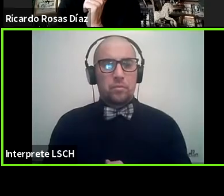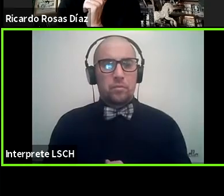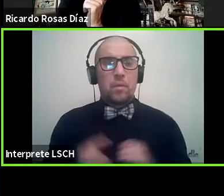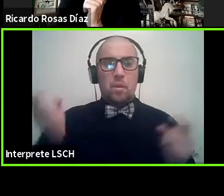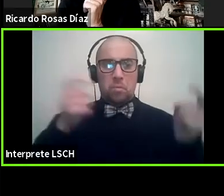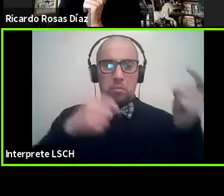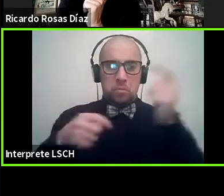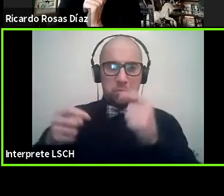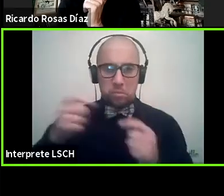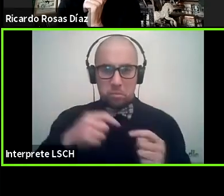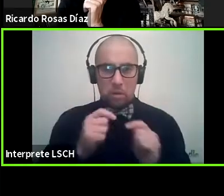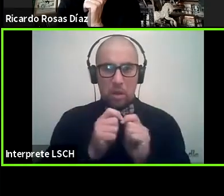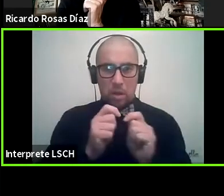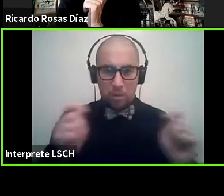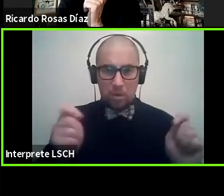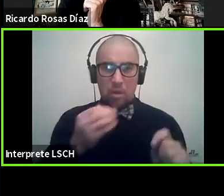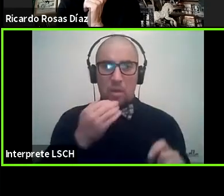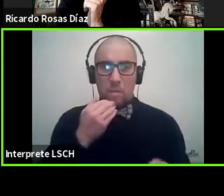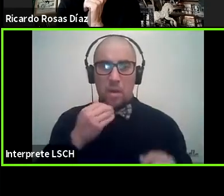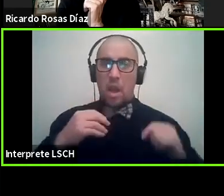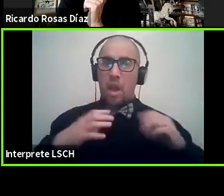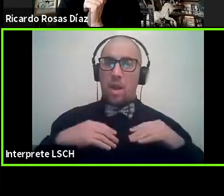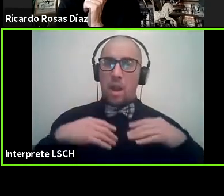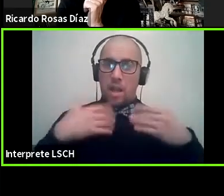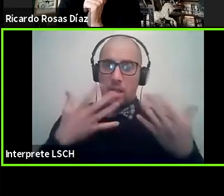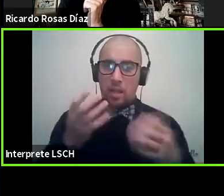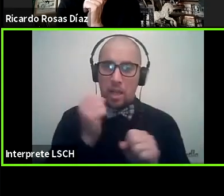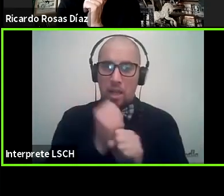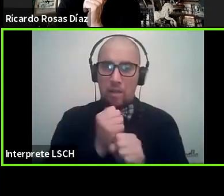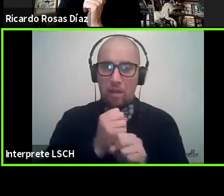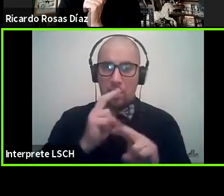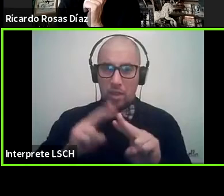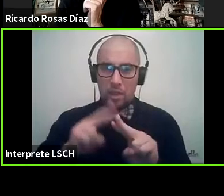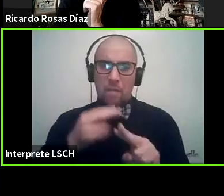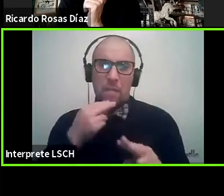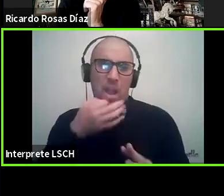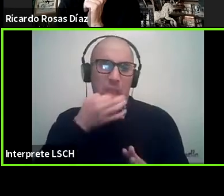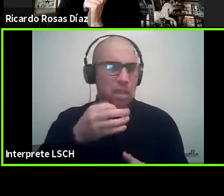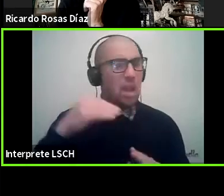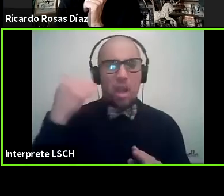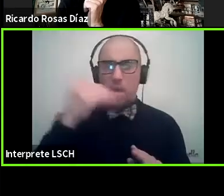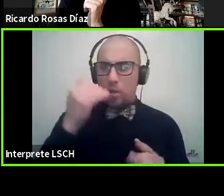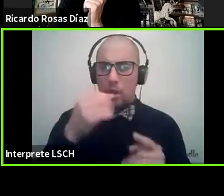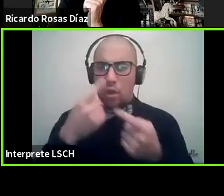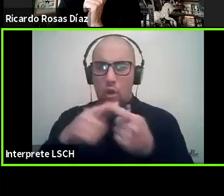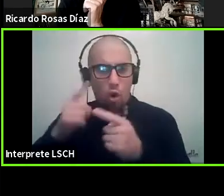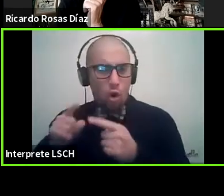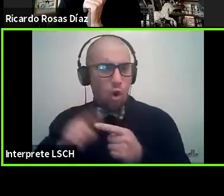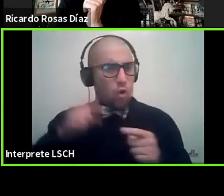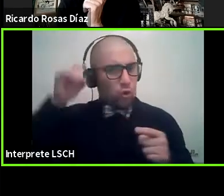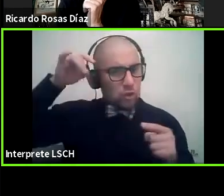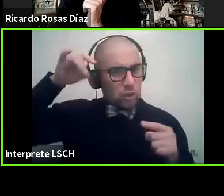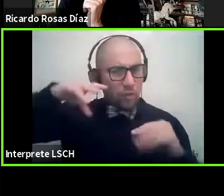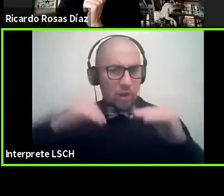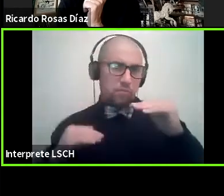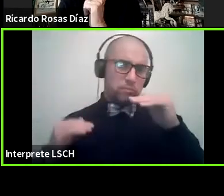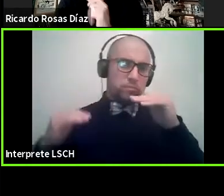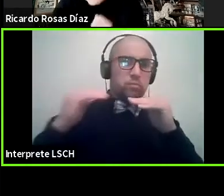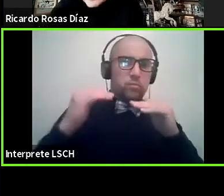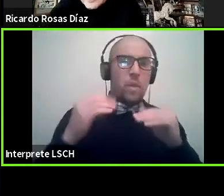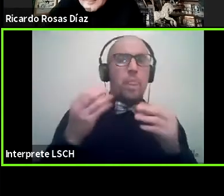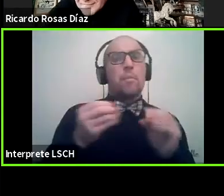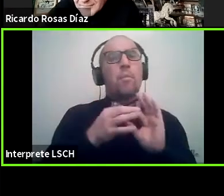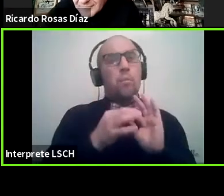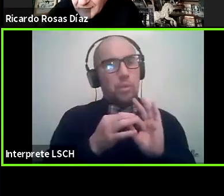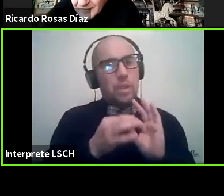lanzamiento, donde también felicita el trabajo realizado y comenta el valor de traer otros saberes y otros conocimientos. Así que muchas gracias, María